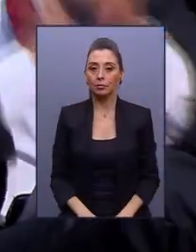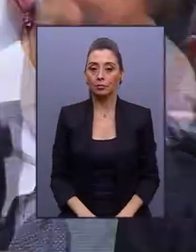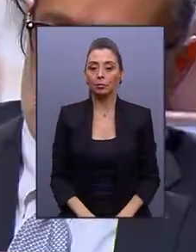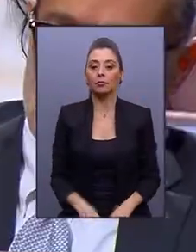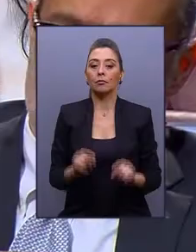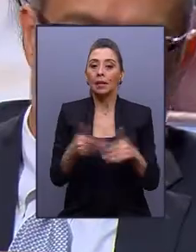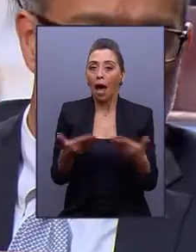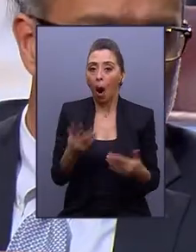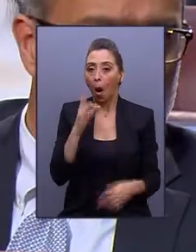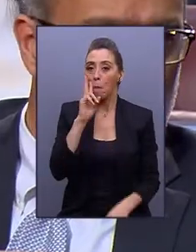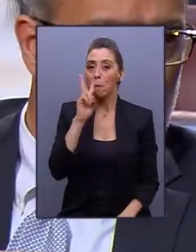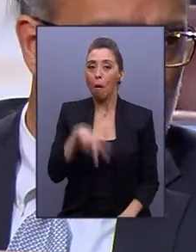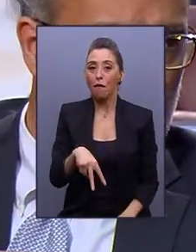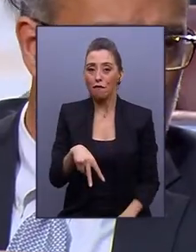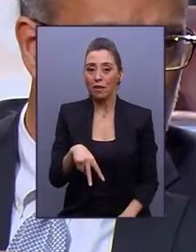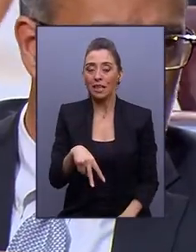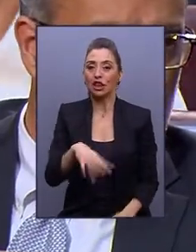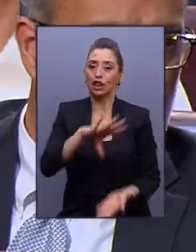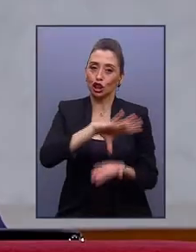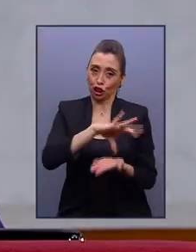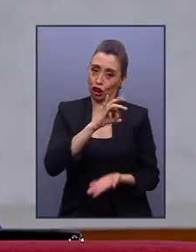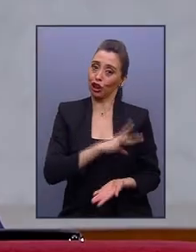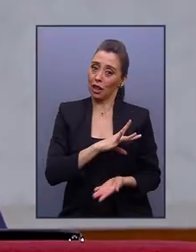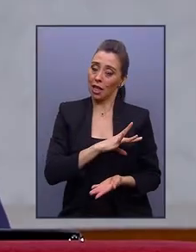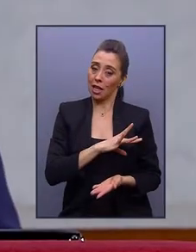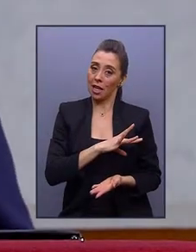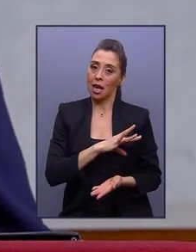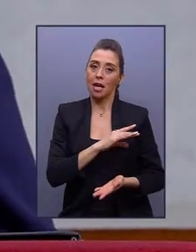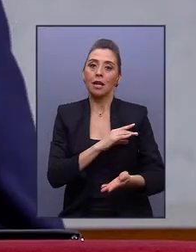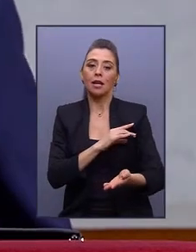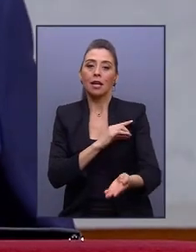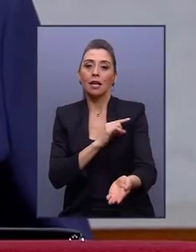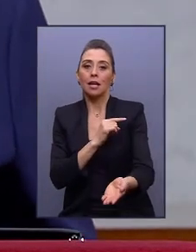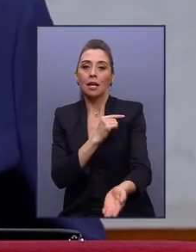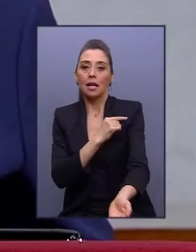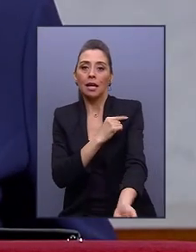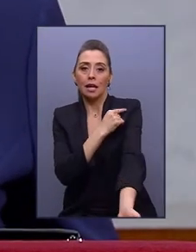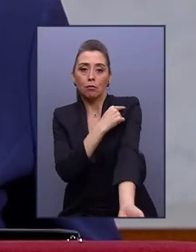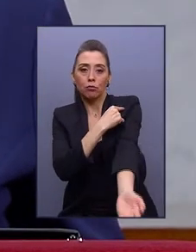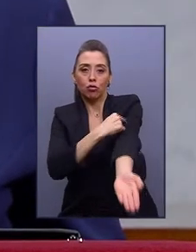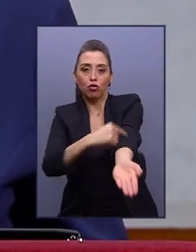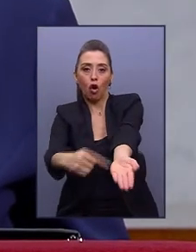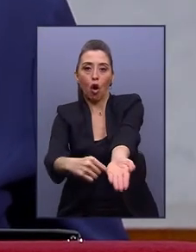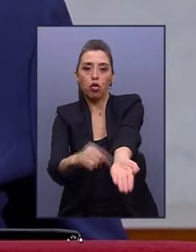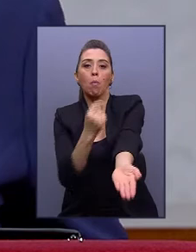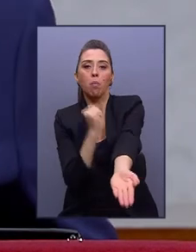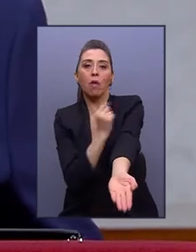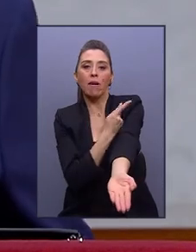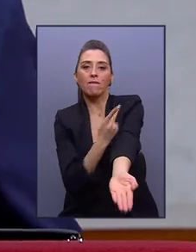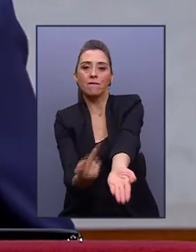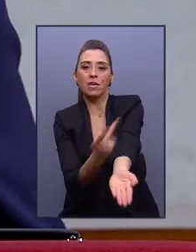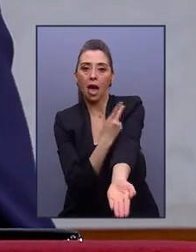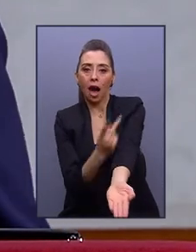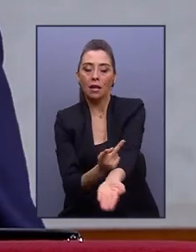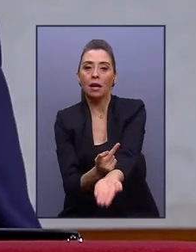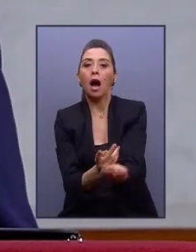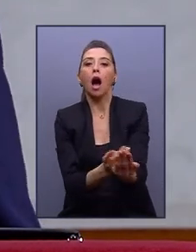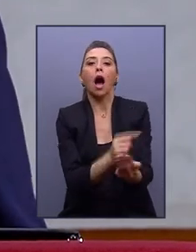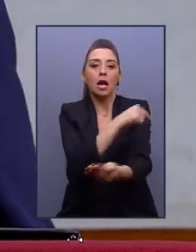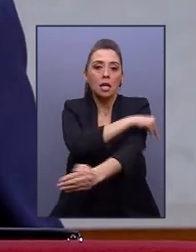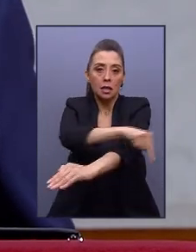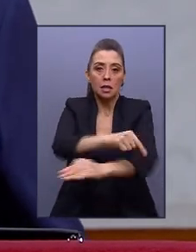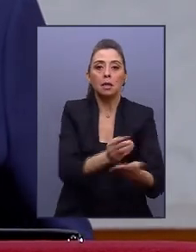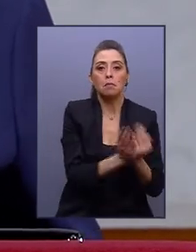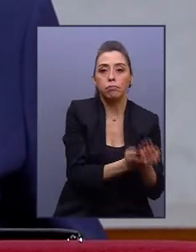Y ahora, por fin, nuestro país puede ser recorrido íntegramente a través del territorio nacional, gracias al servicio marítimo entre